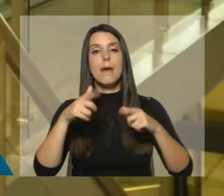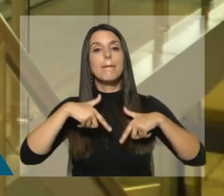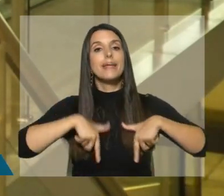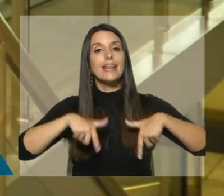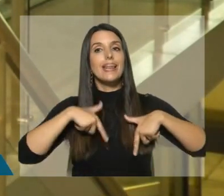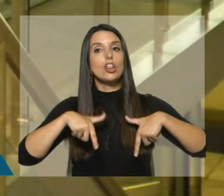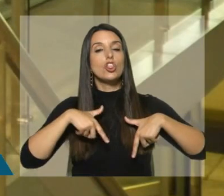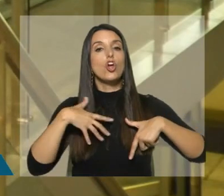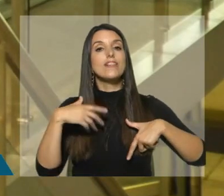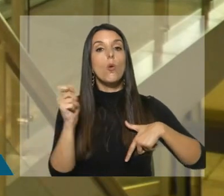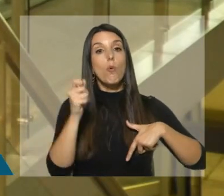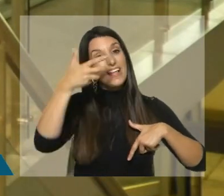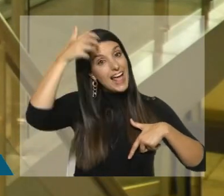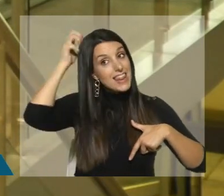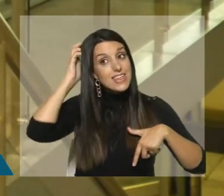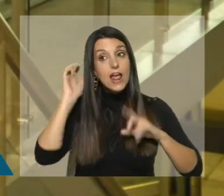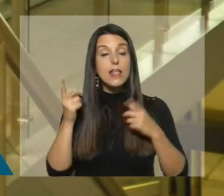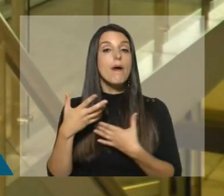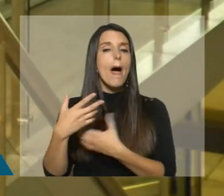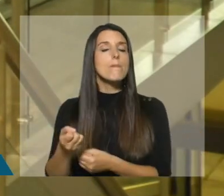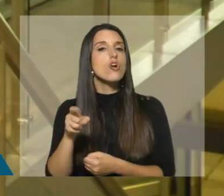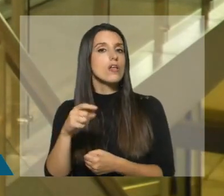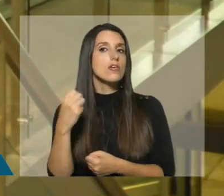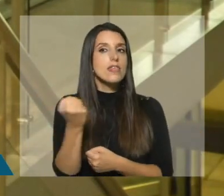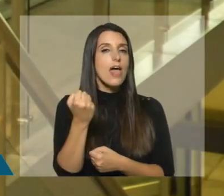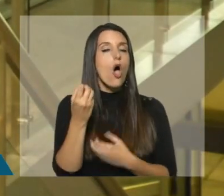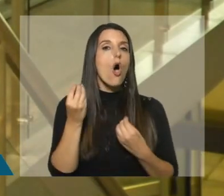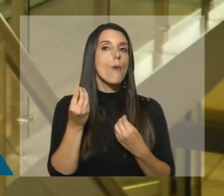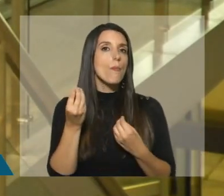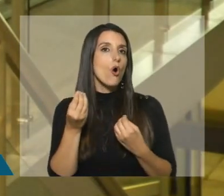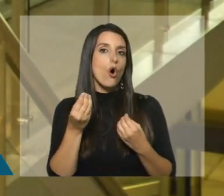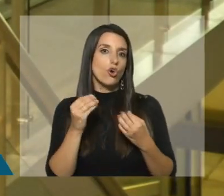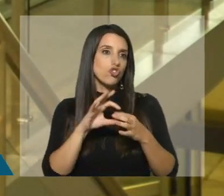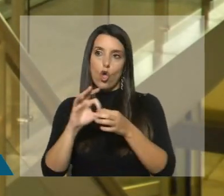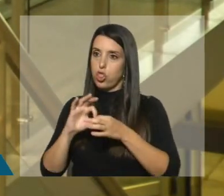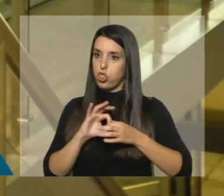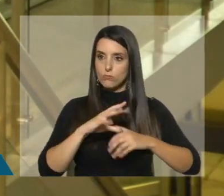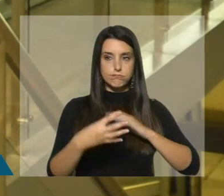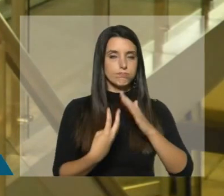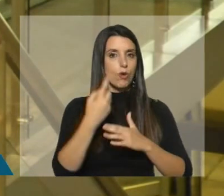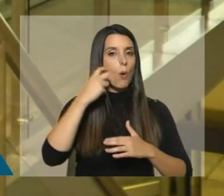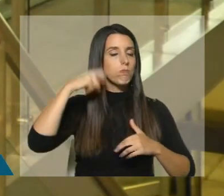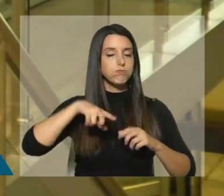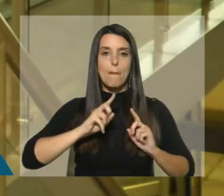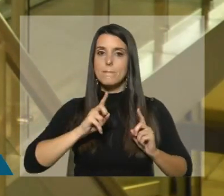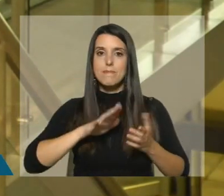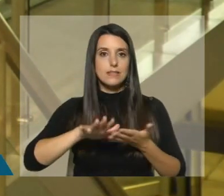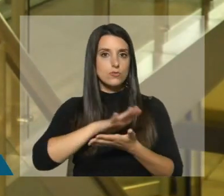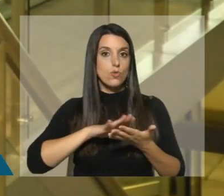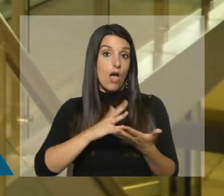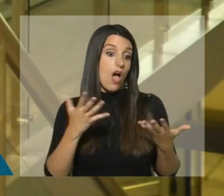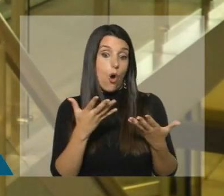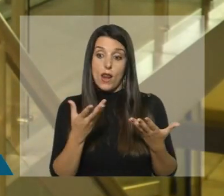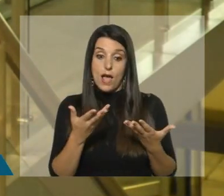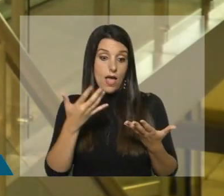ministro de Salud de Uruguay. Así que es una posición común del bloque respecto a esta situación que se está viviendo